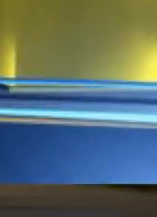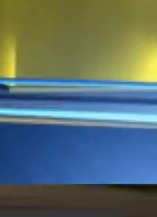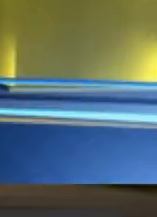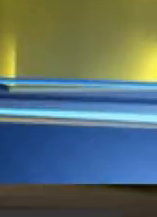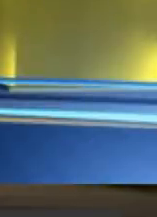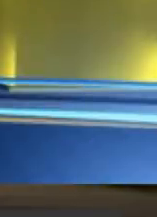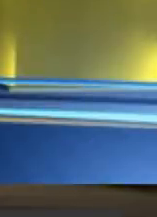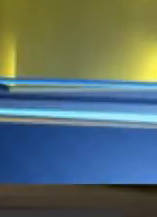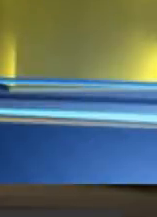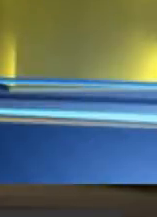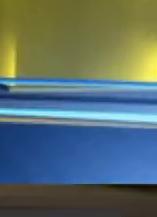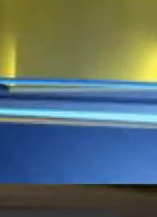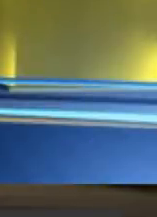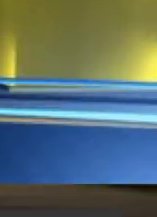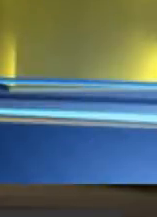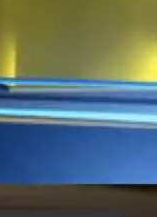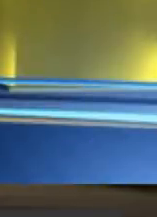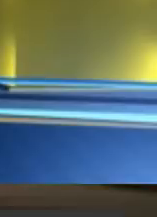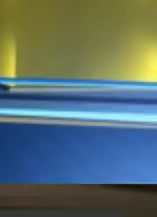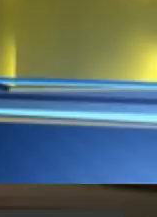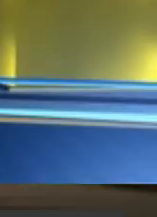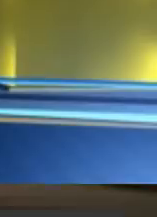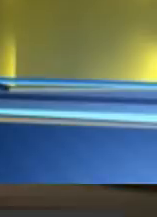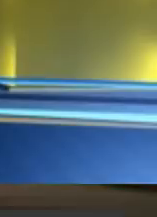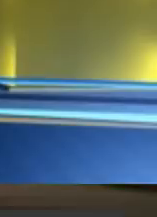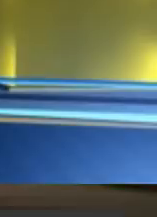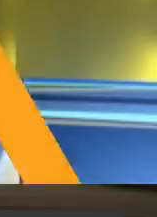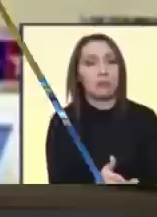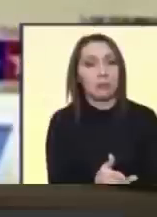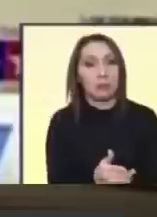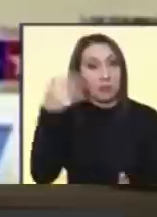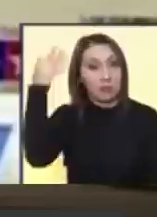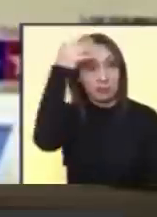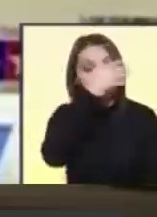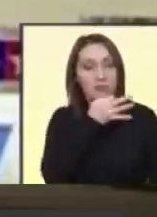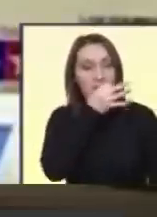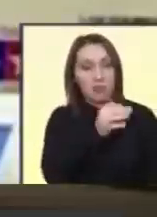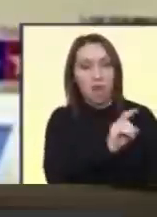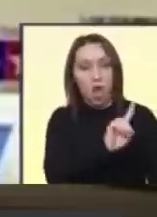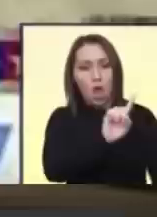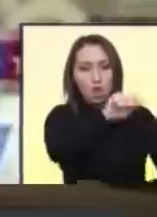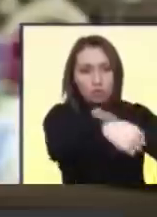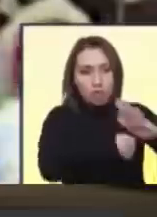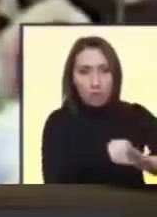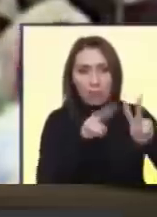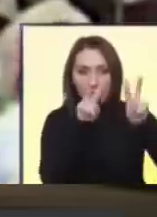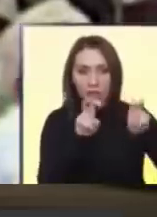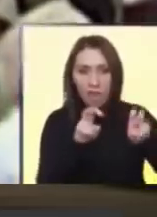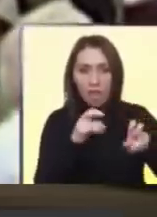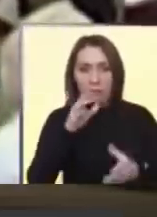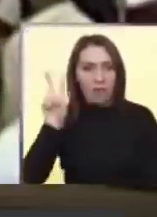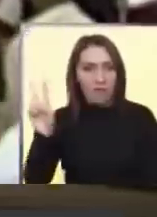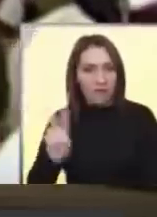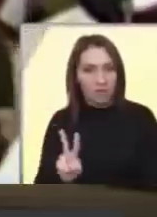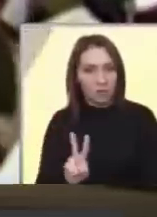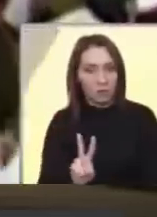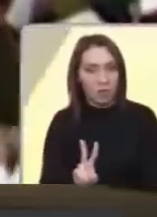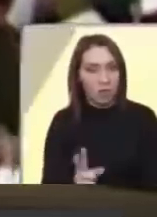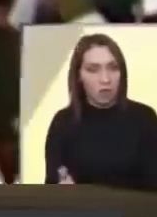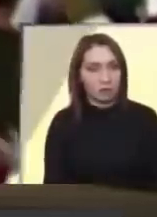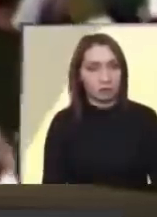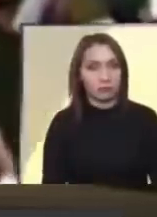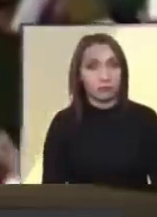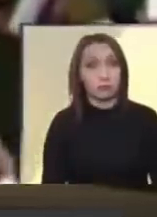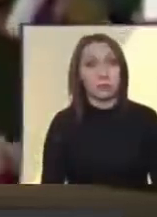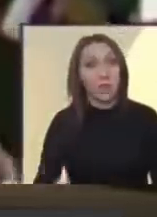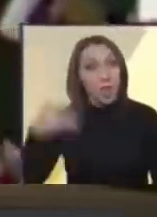sería apresado automáticamente por cualquier motivo, en caso de que se atreva a pisar el territorio estadounidense, incluso